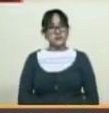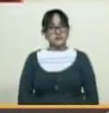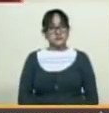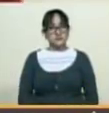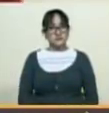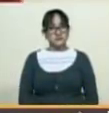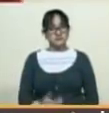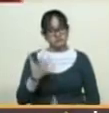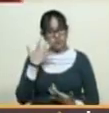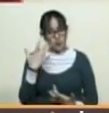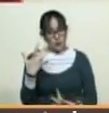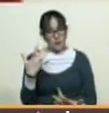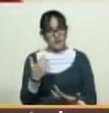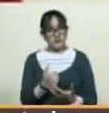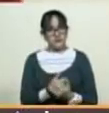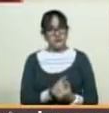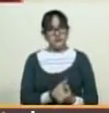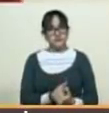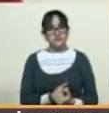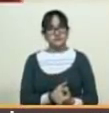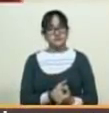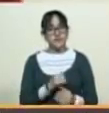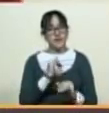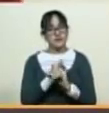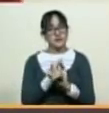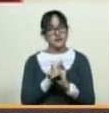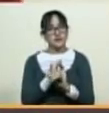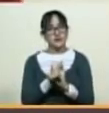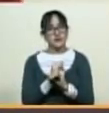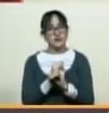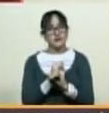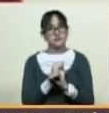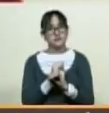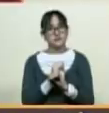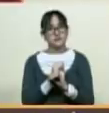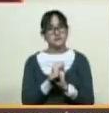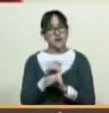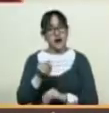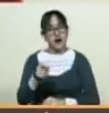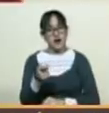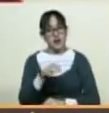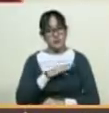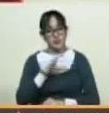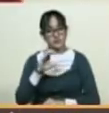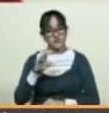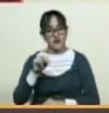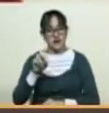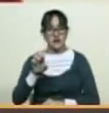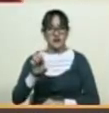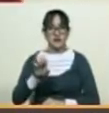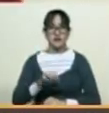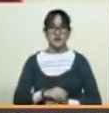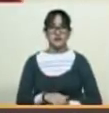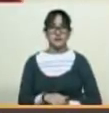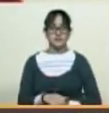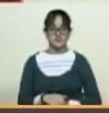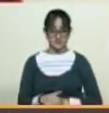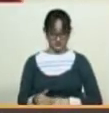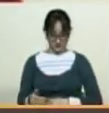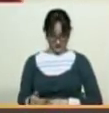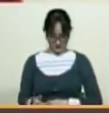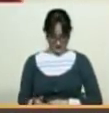pueden ser vistas a través de internet, a través del canal streaming del Consejo Nacional Electoral. Está